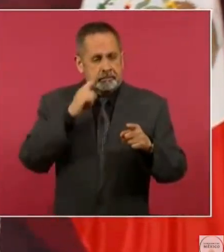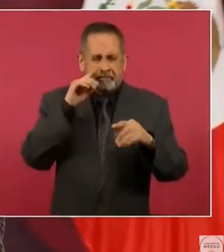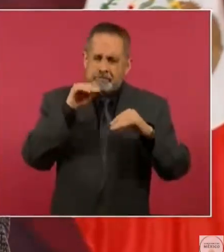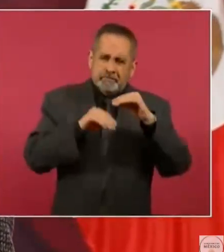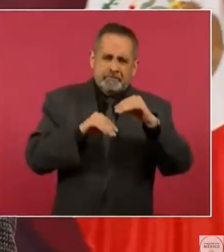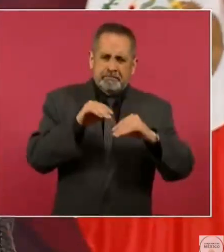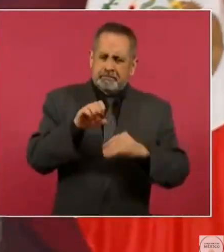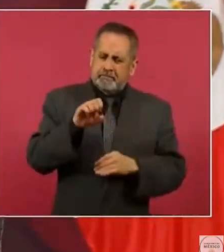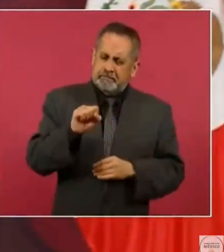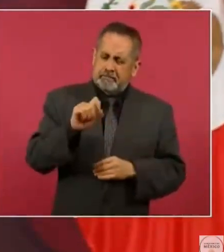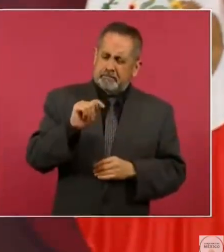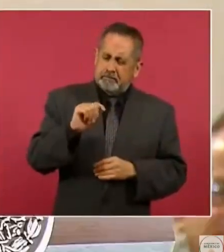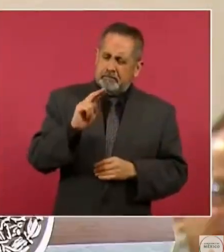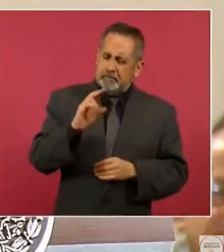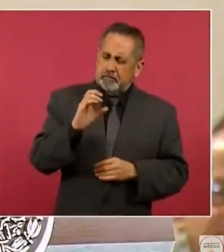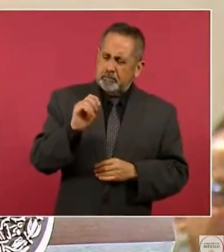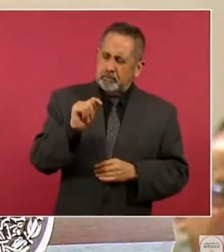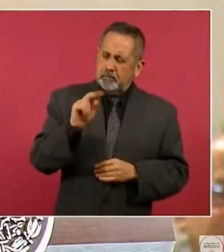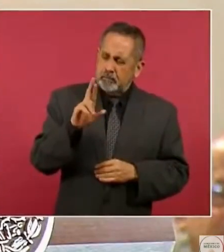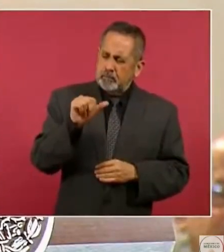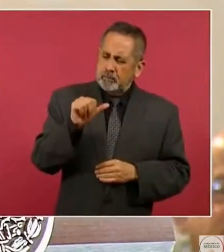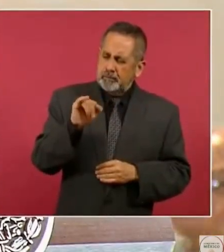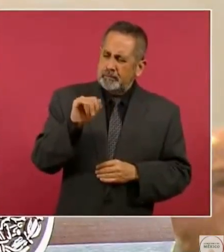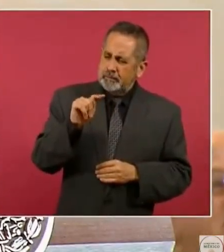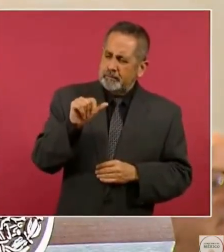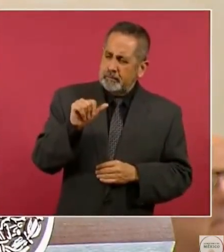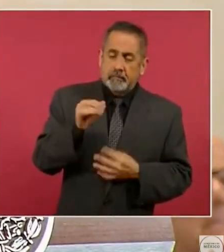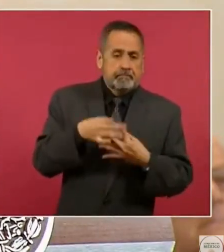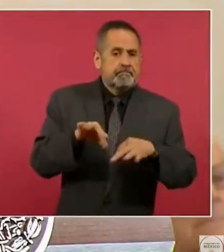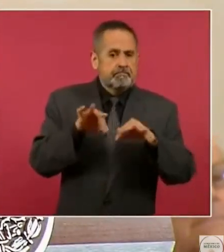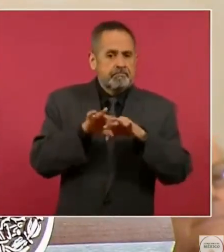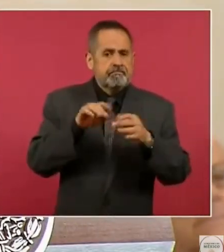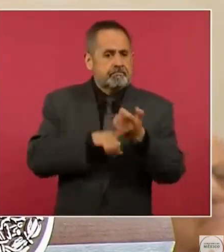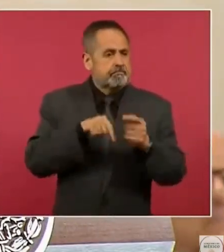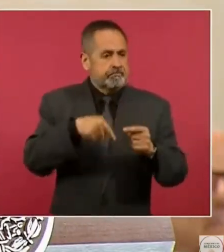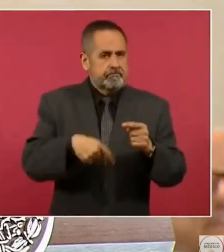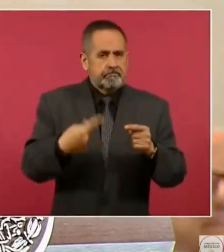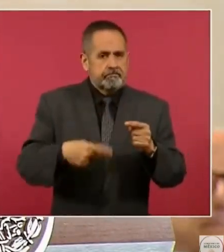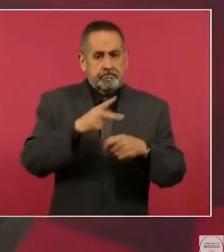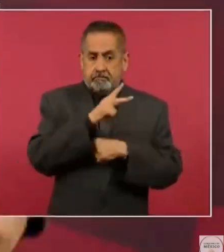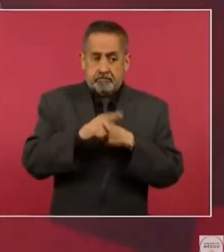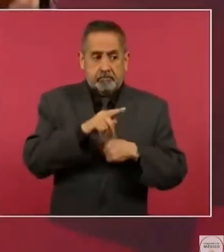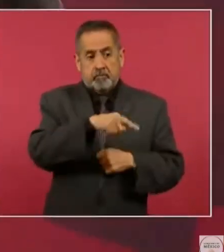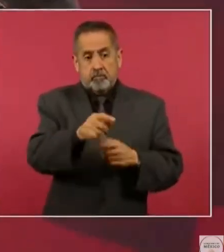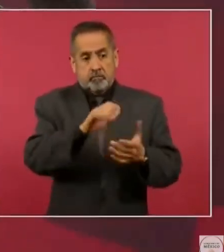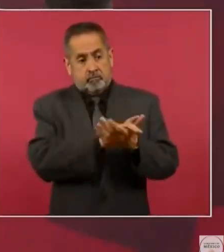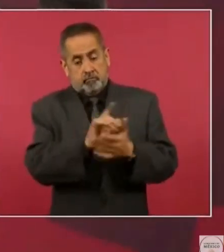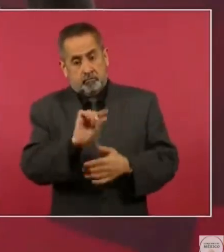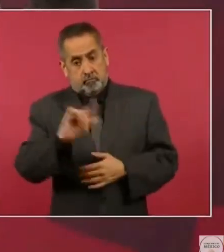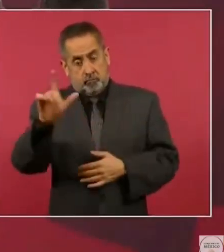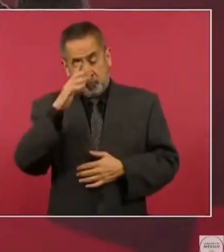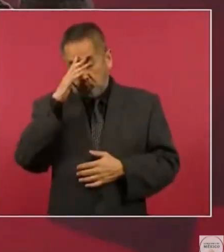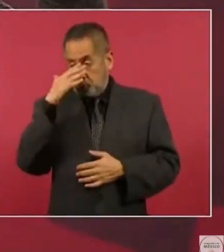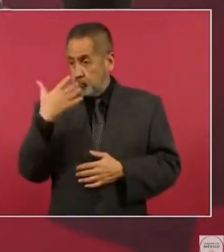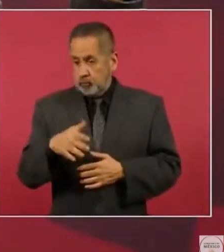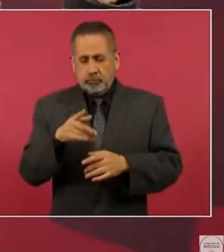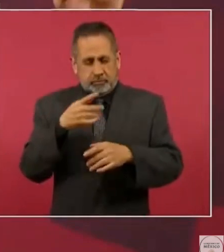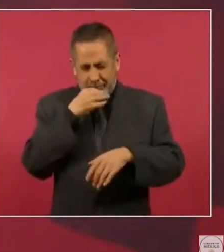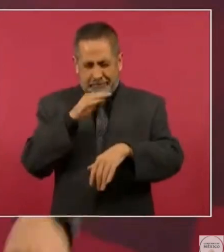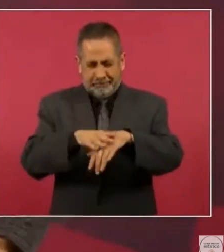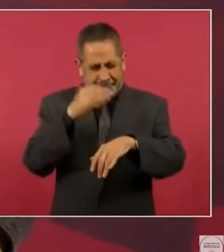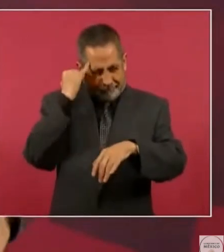estructuristas más importantes del país. Nada más para que tengan una